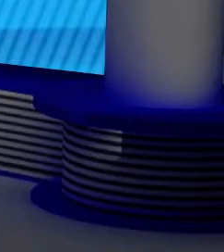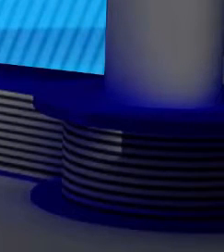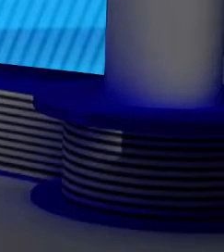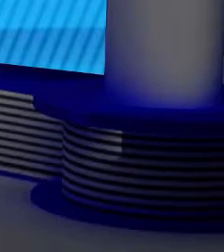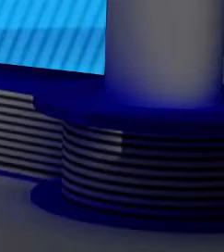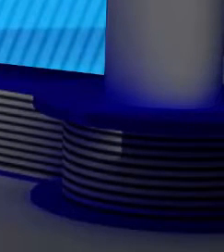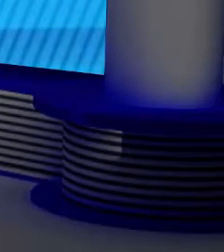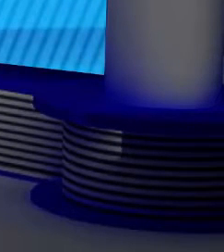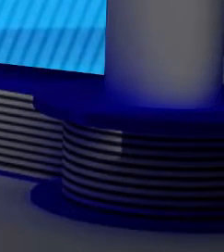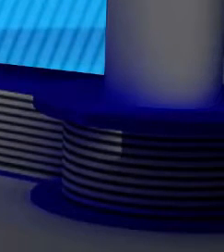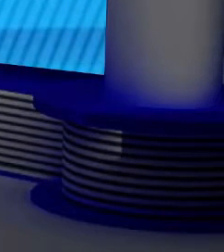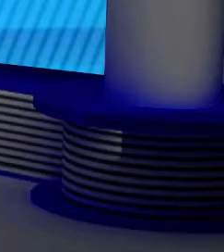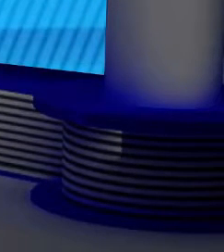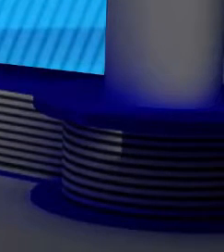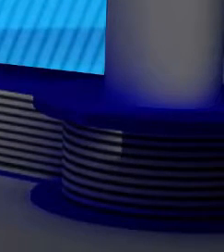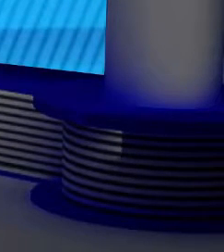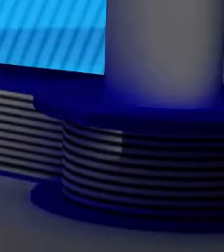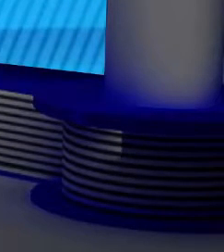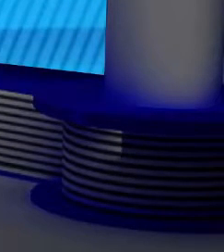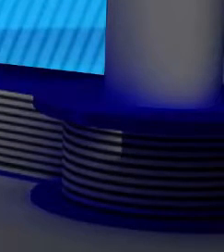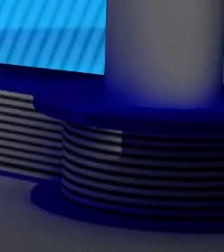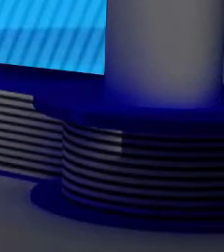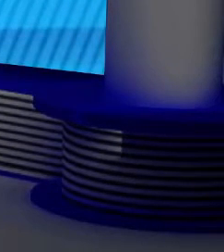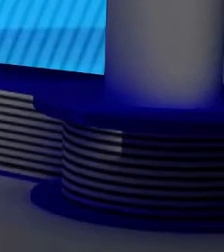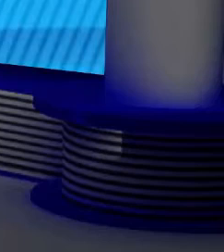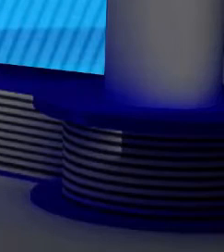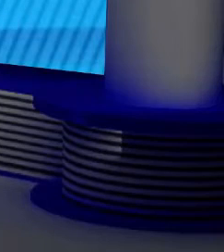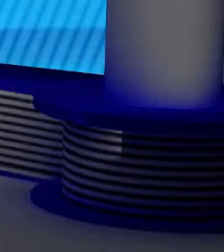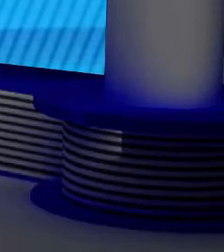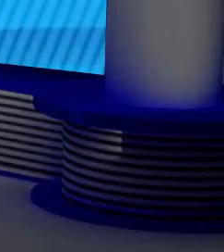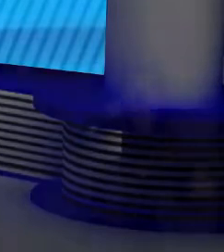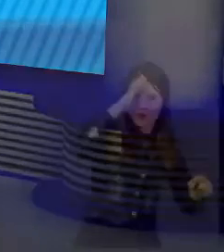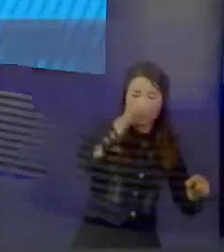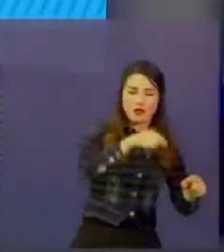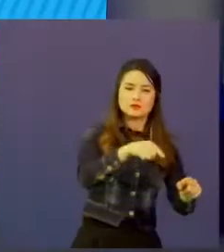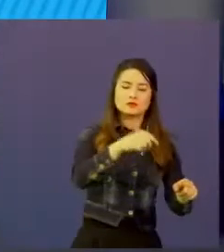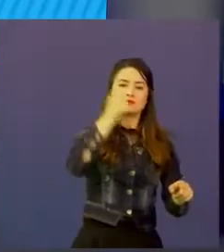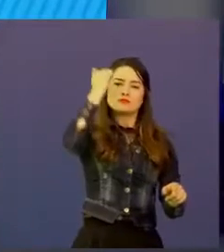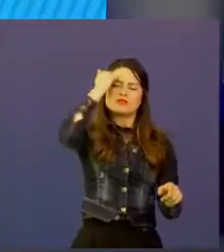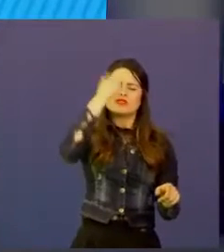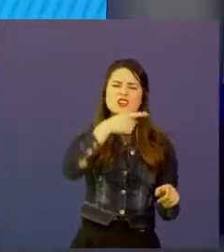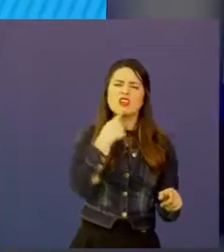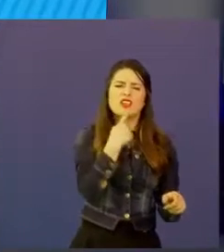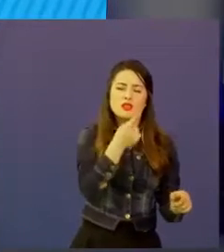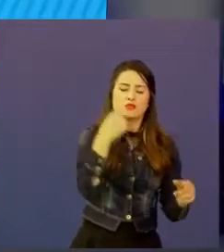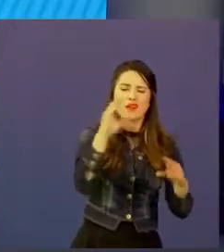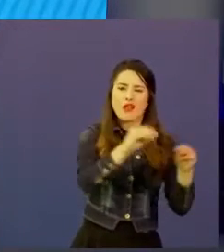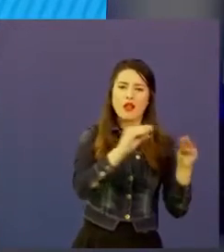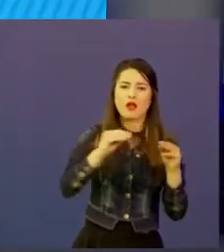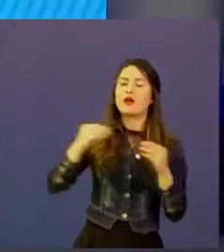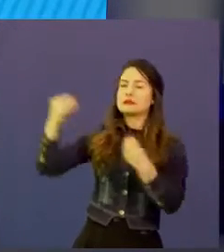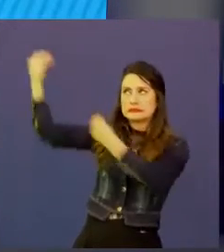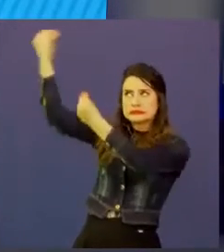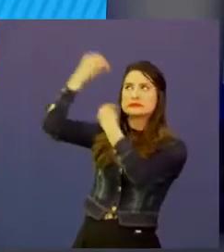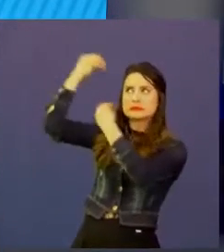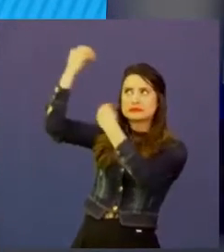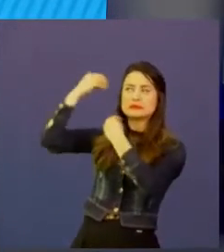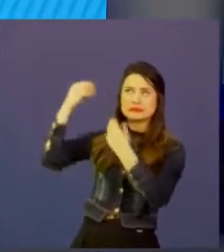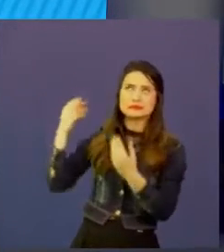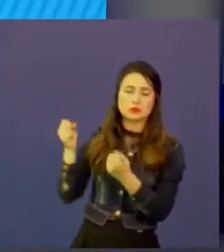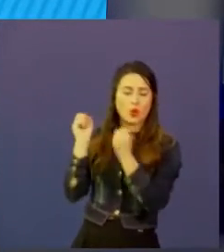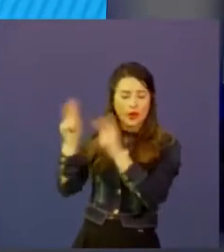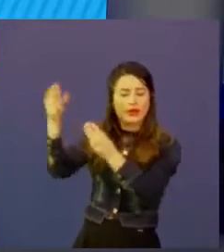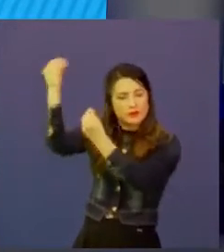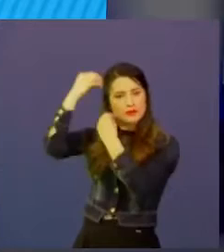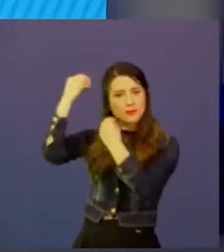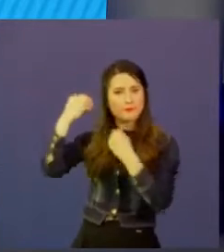la formación, entiendo la necesidad que tengo como docente de hacer uso de las tecnologías de información y comunicación en el aula, que mis